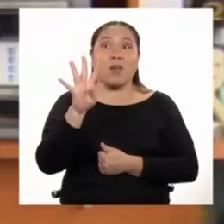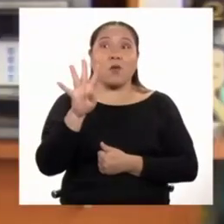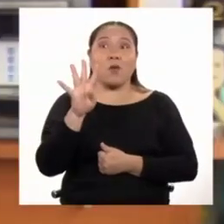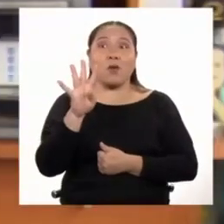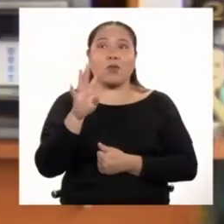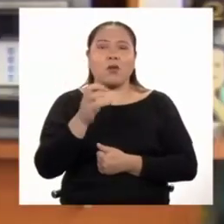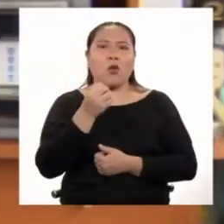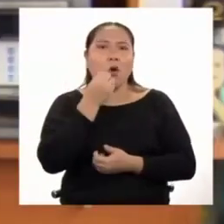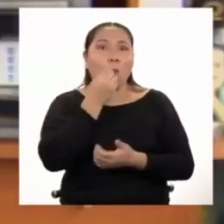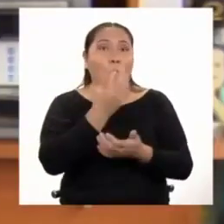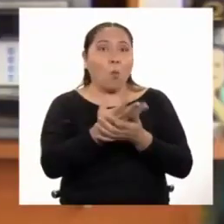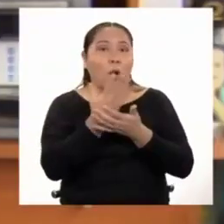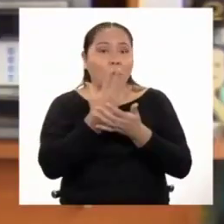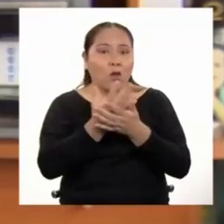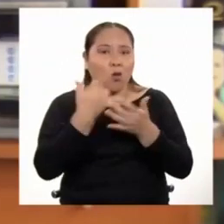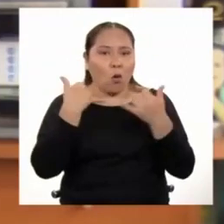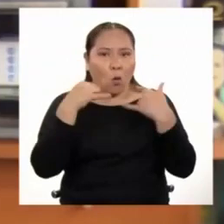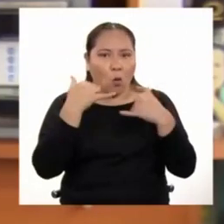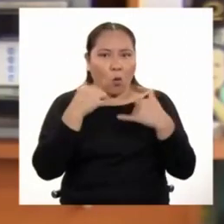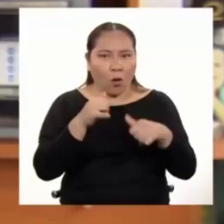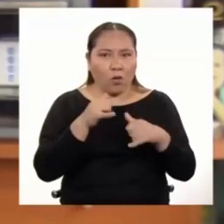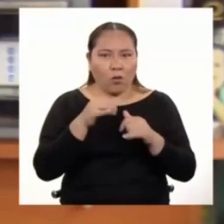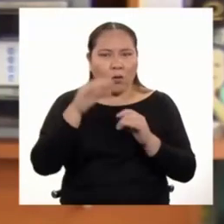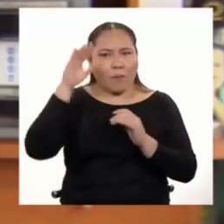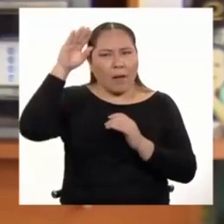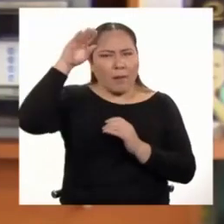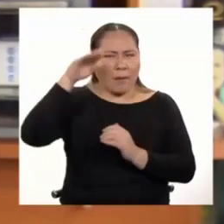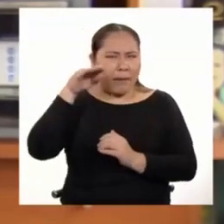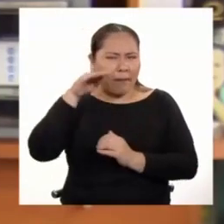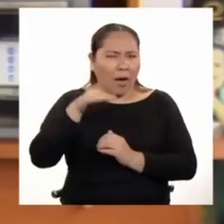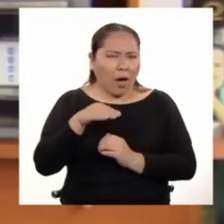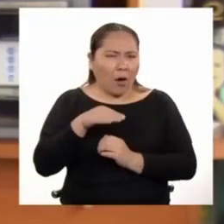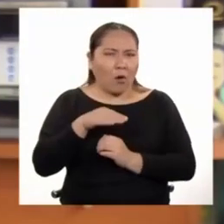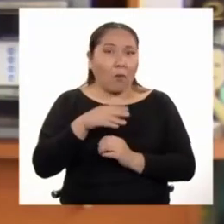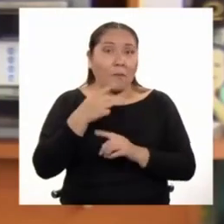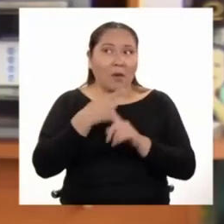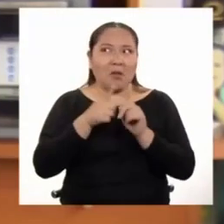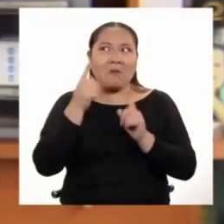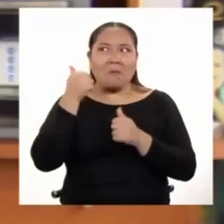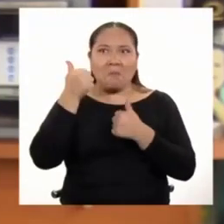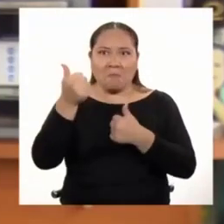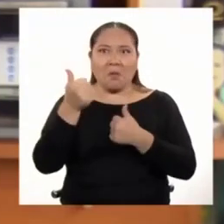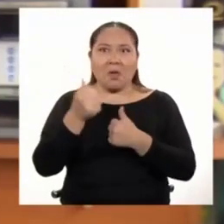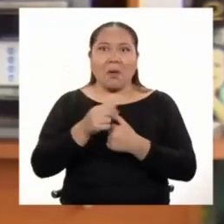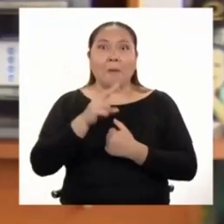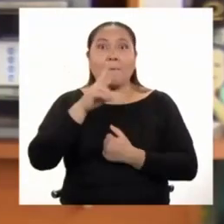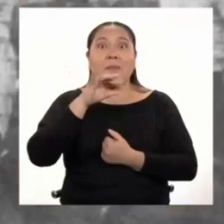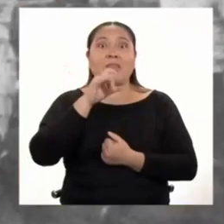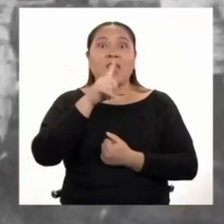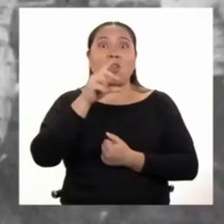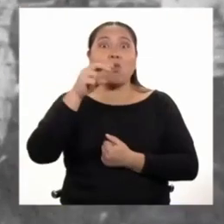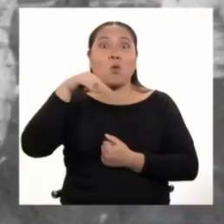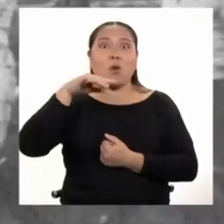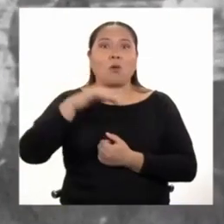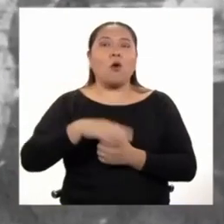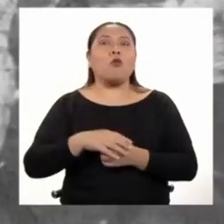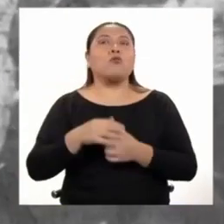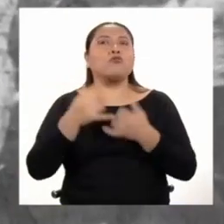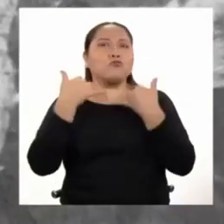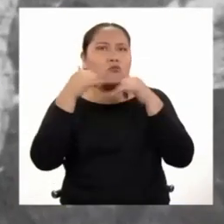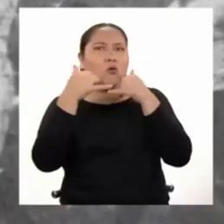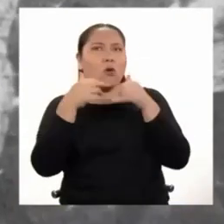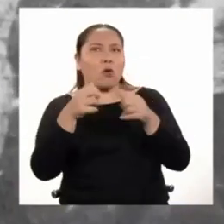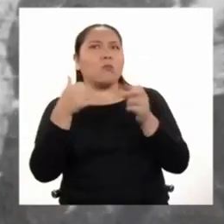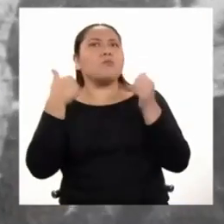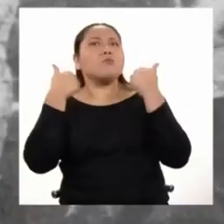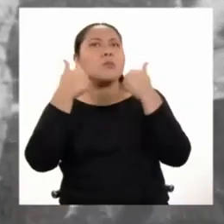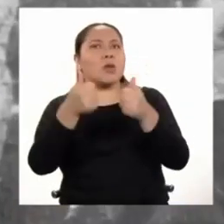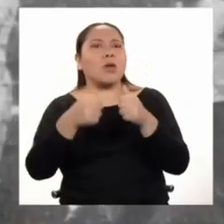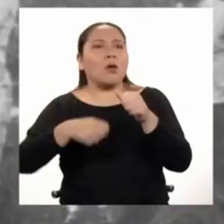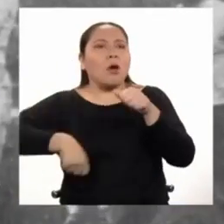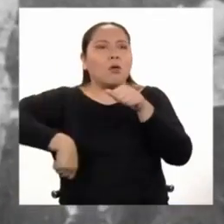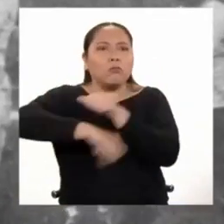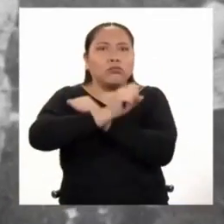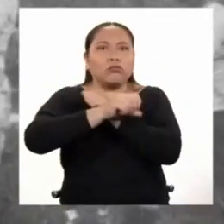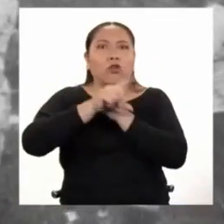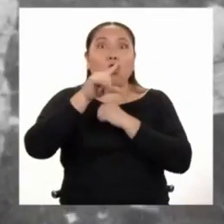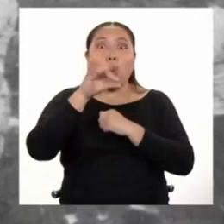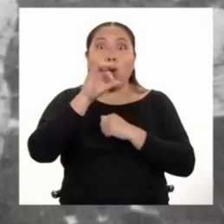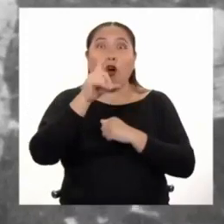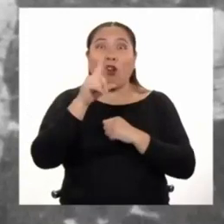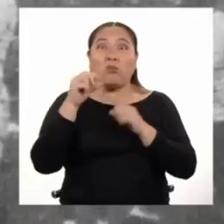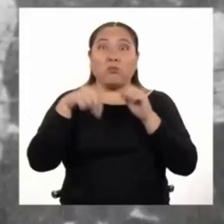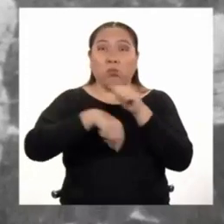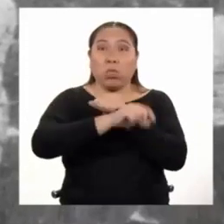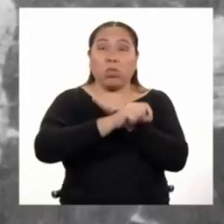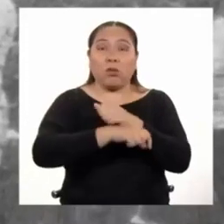buenos jugadores, de los enganches, son de gente bajita, ¿no? Villanueva era un jugador completo, tenía mucho gol, salió campeón